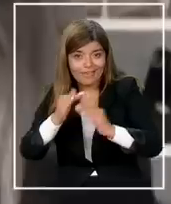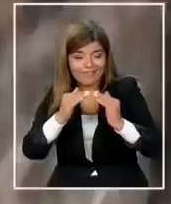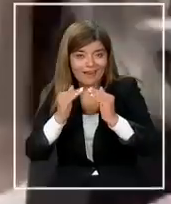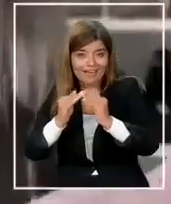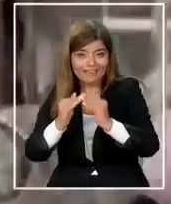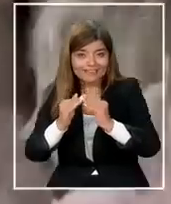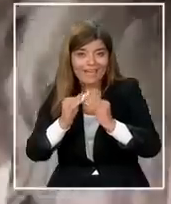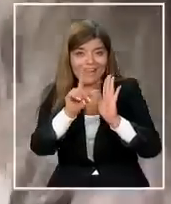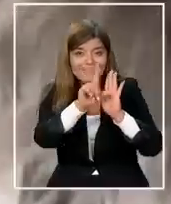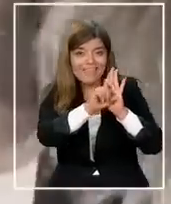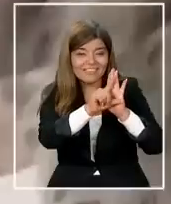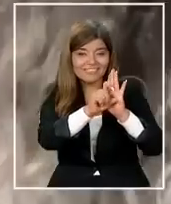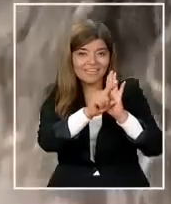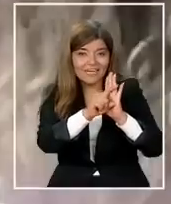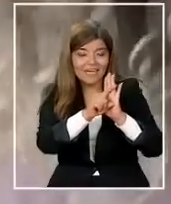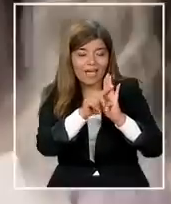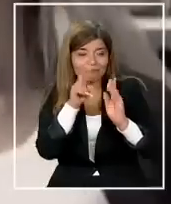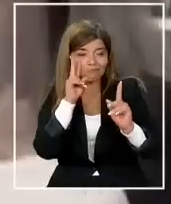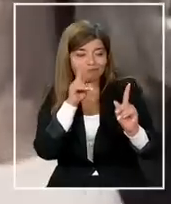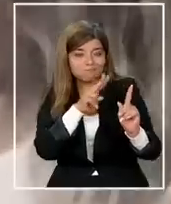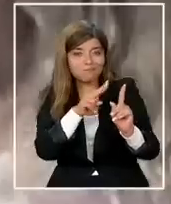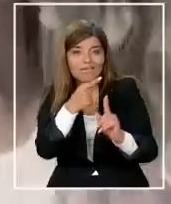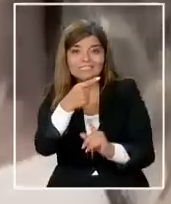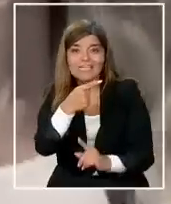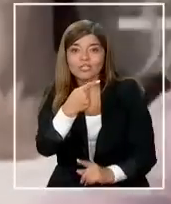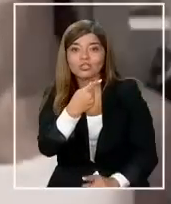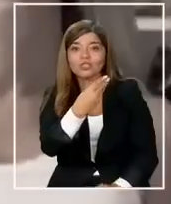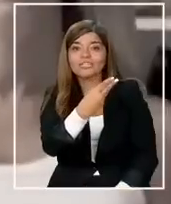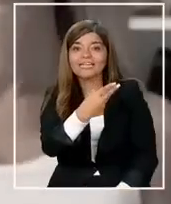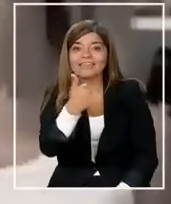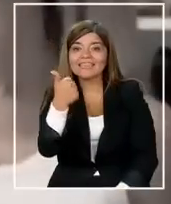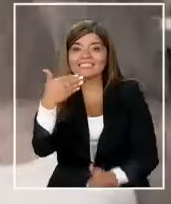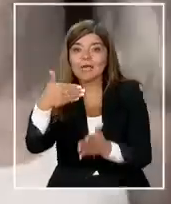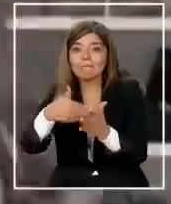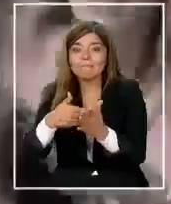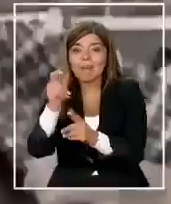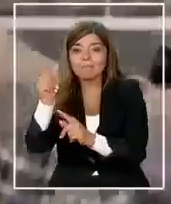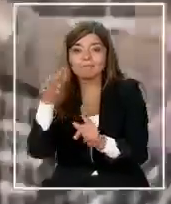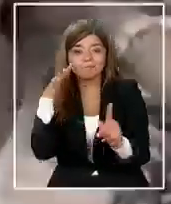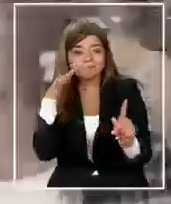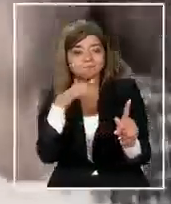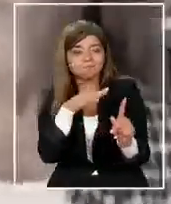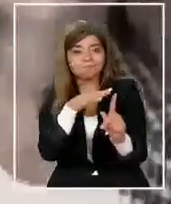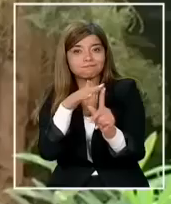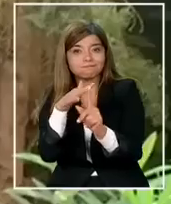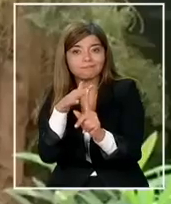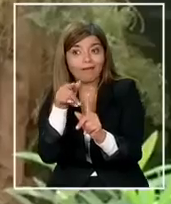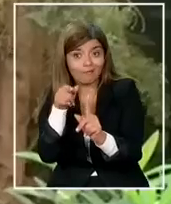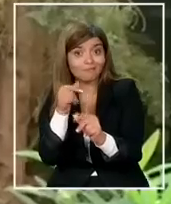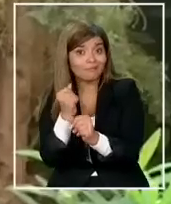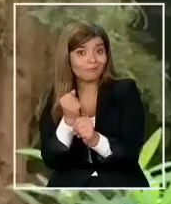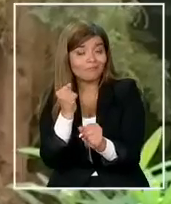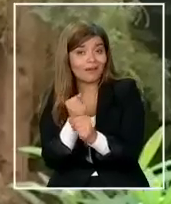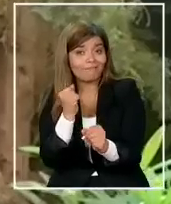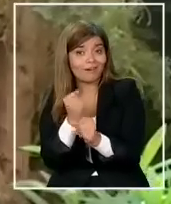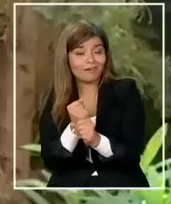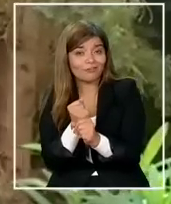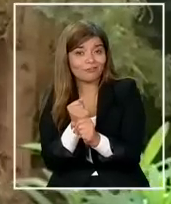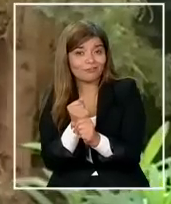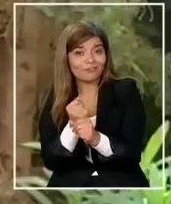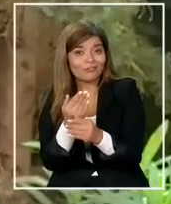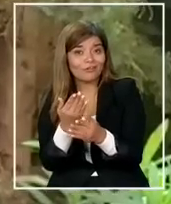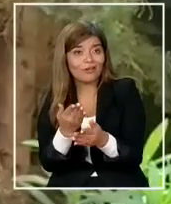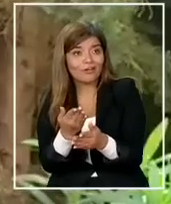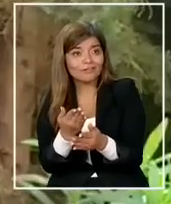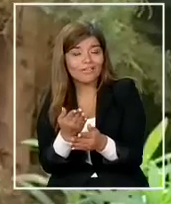de Instagram. La siguen 136 mil personas. Para ella, este es su trabajo. Cuando trabajamos a través de